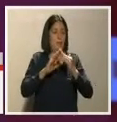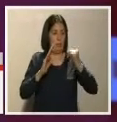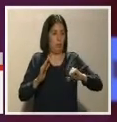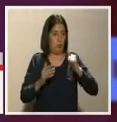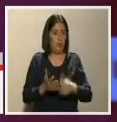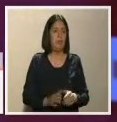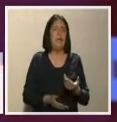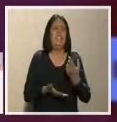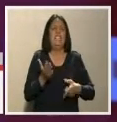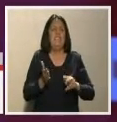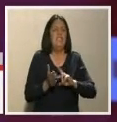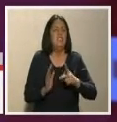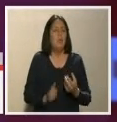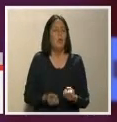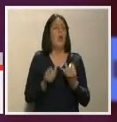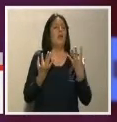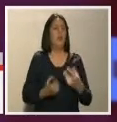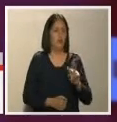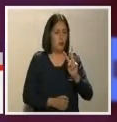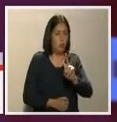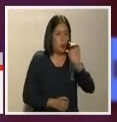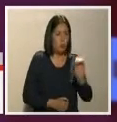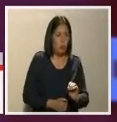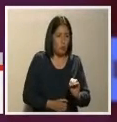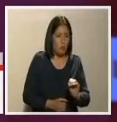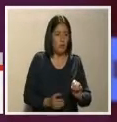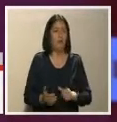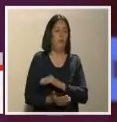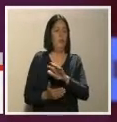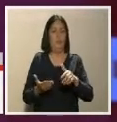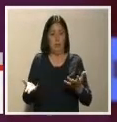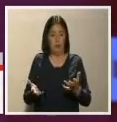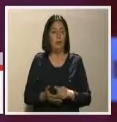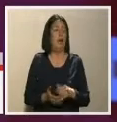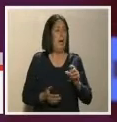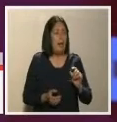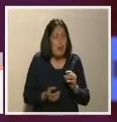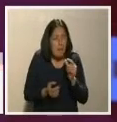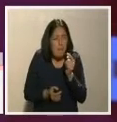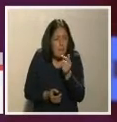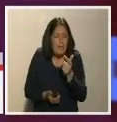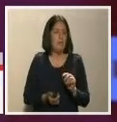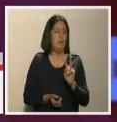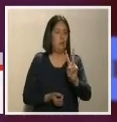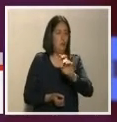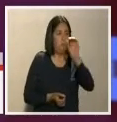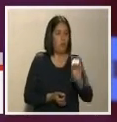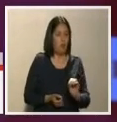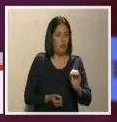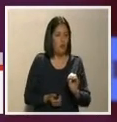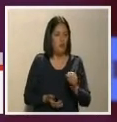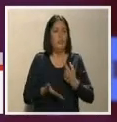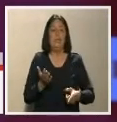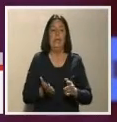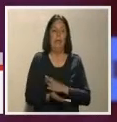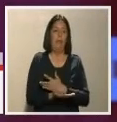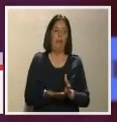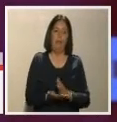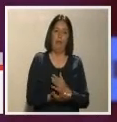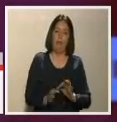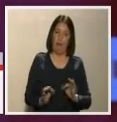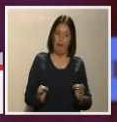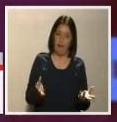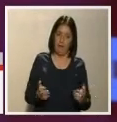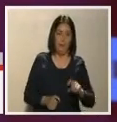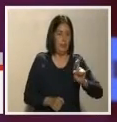apenas representan 2% del Producto Bruto. Apenas 2%. O sea, casi nada.